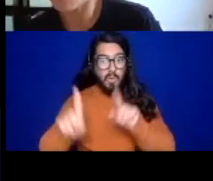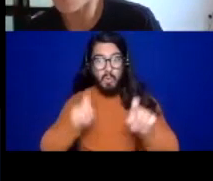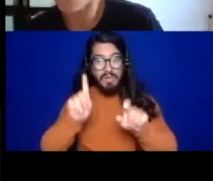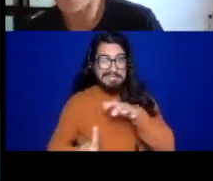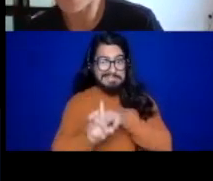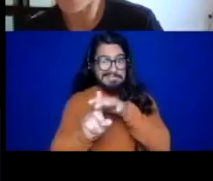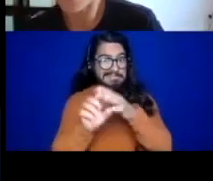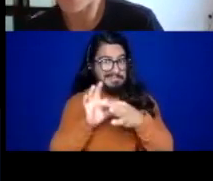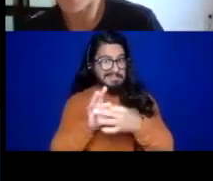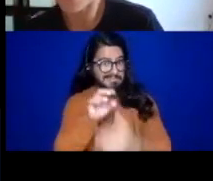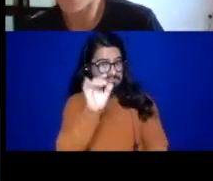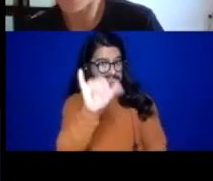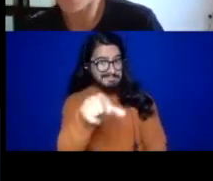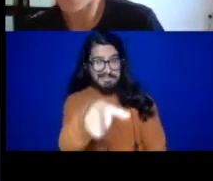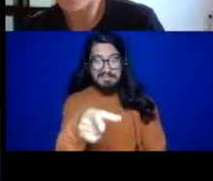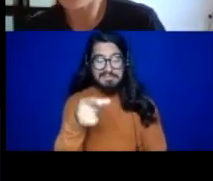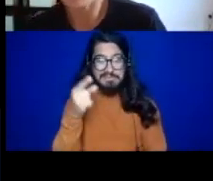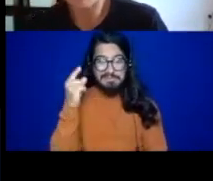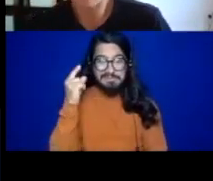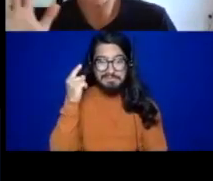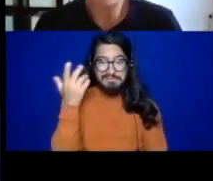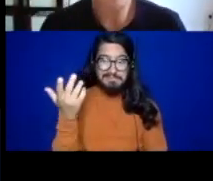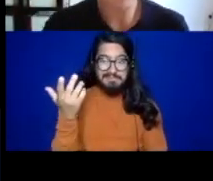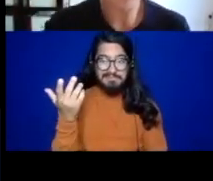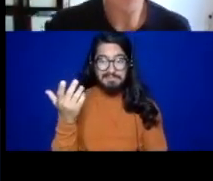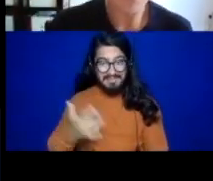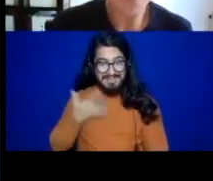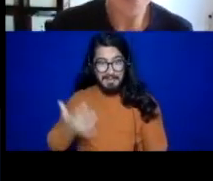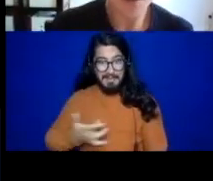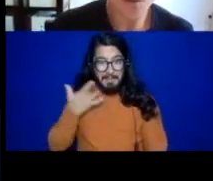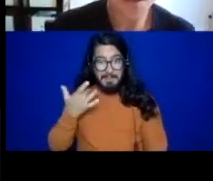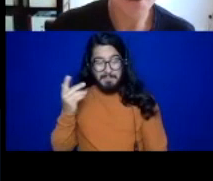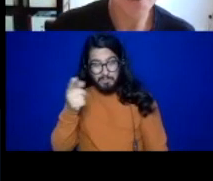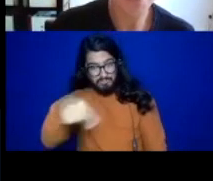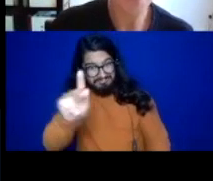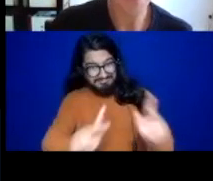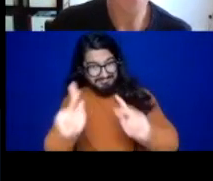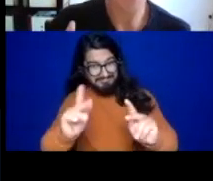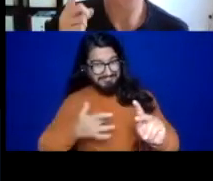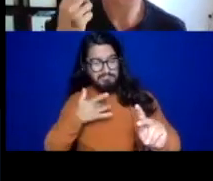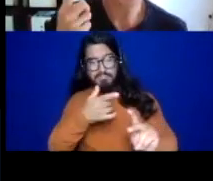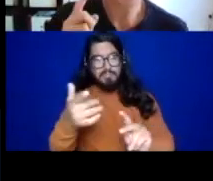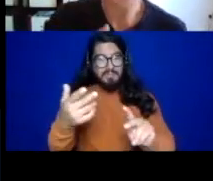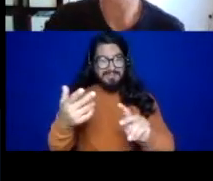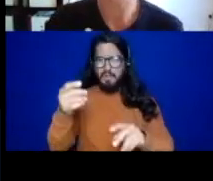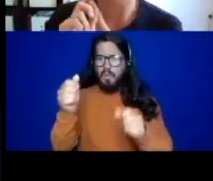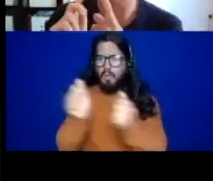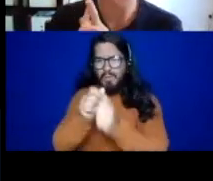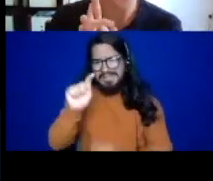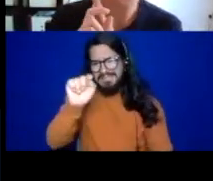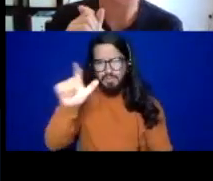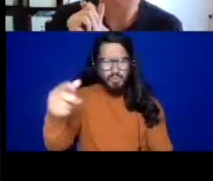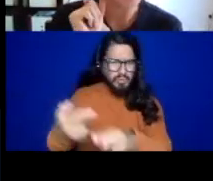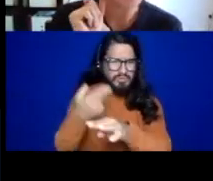¿Alguna otra pregunta de por qué uno sobre el otro? ¿La gente se sienten cómodos con las herramientas que están